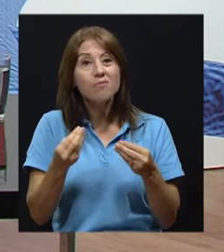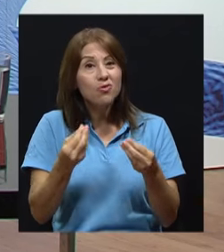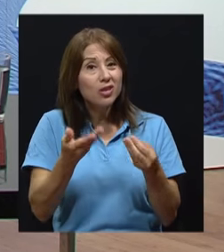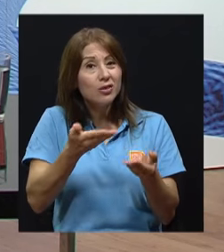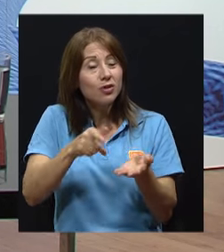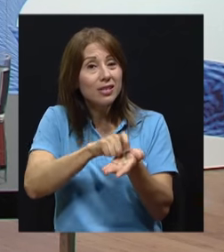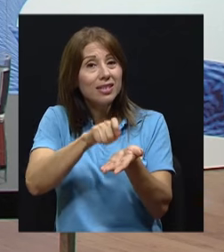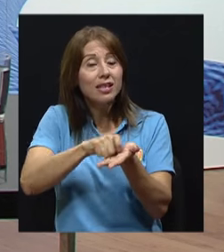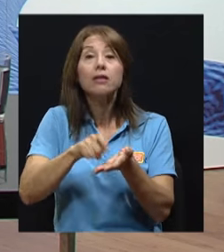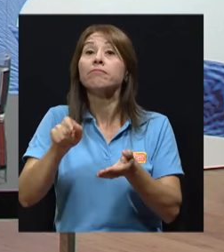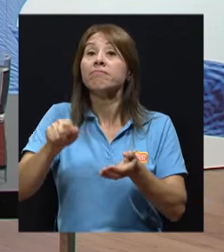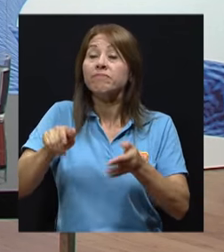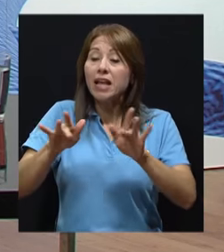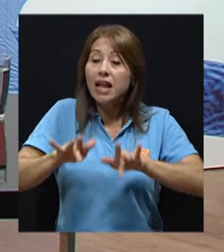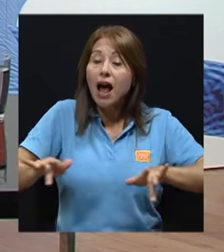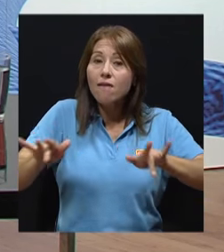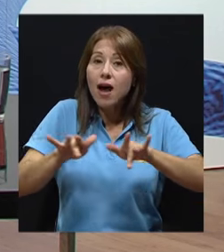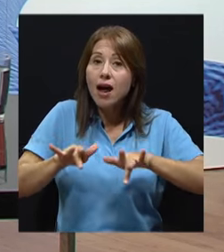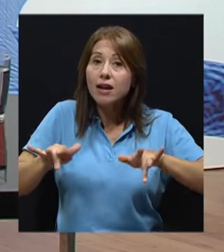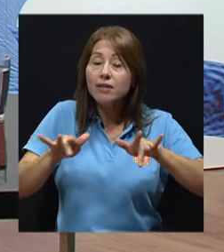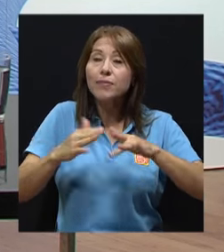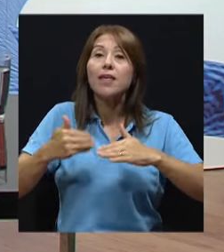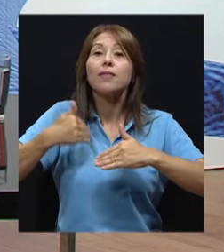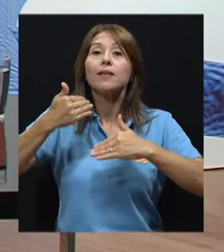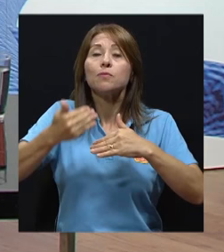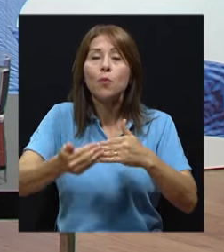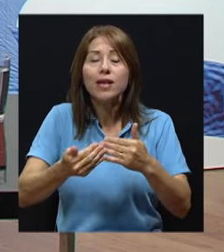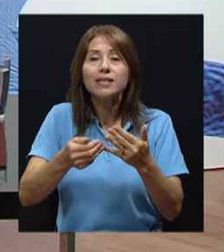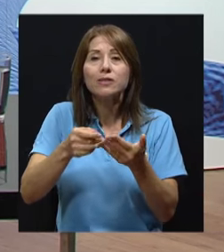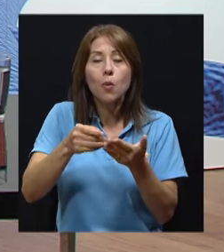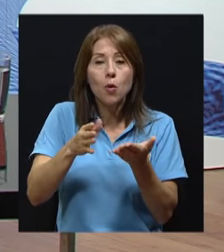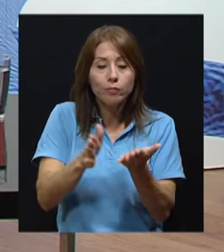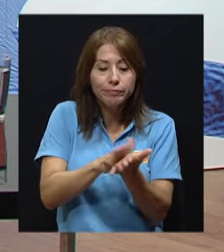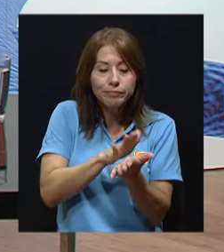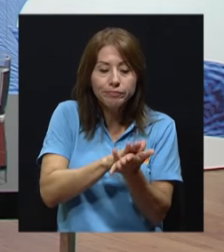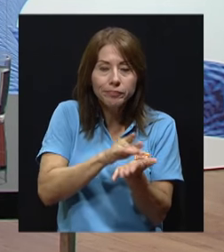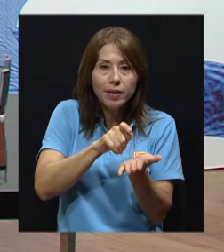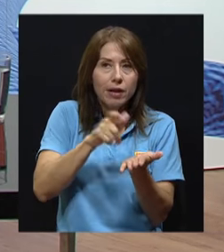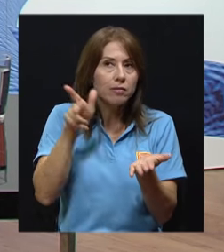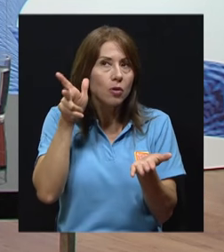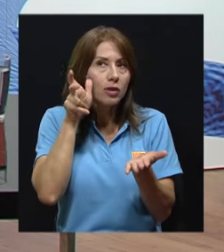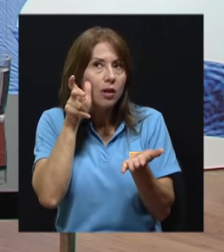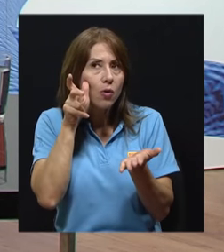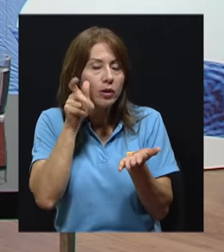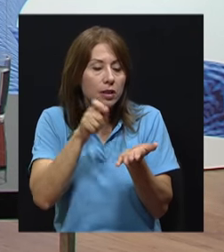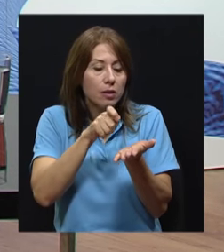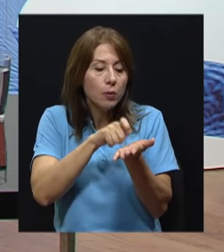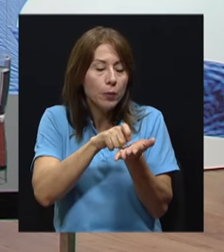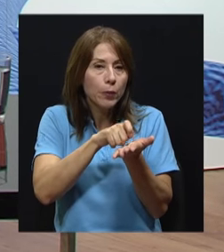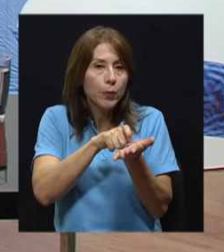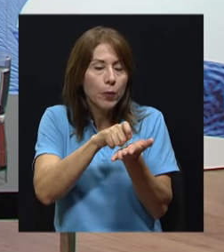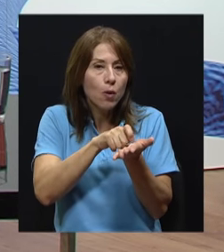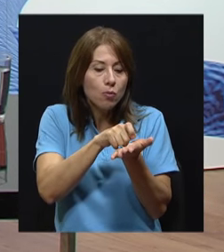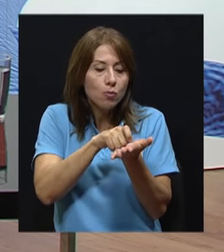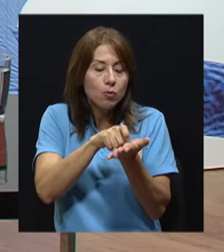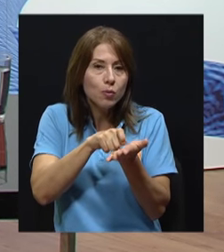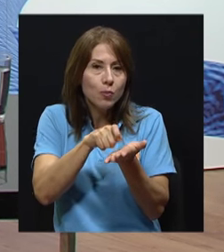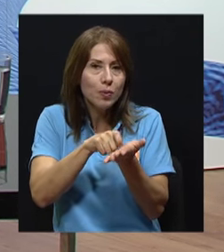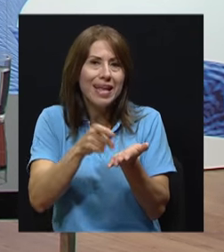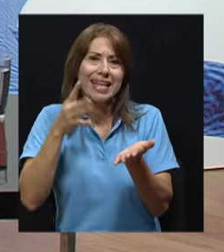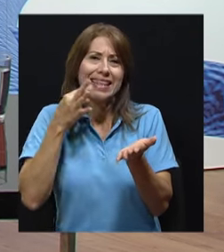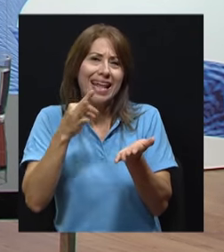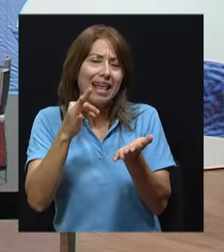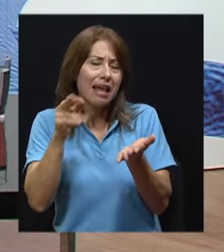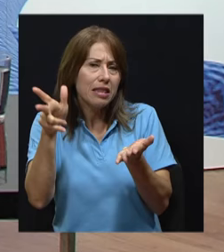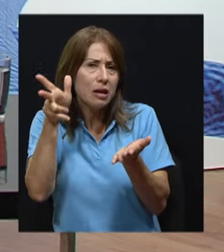imagino grabar transcribir y es y dedicarse a a lo que se oye tratar de ser lo